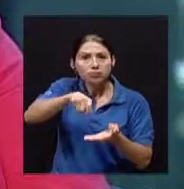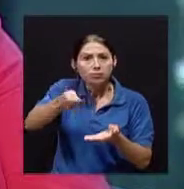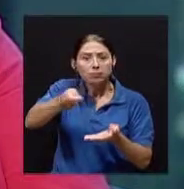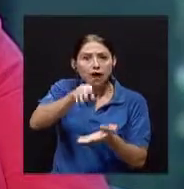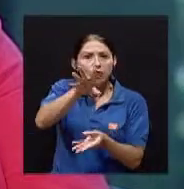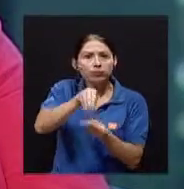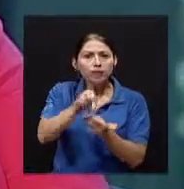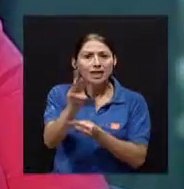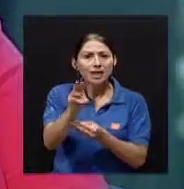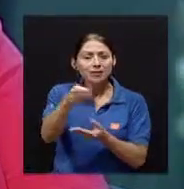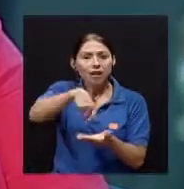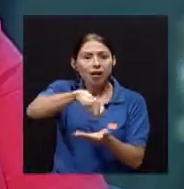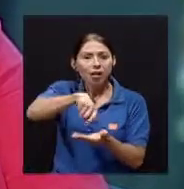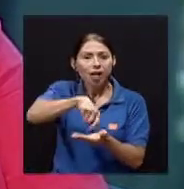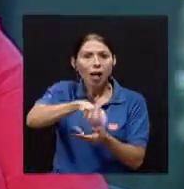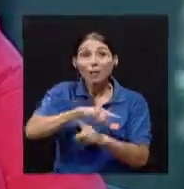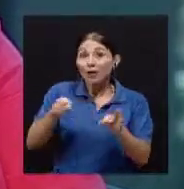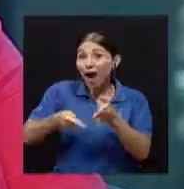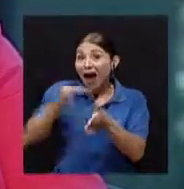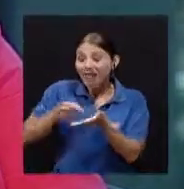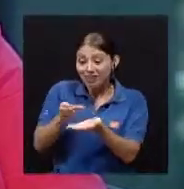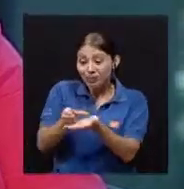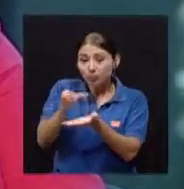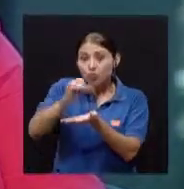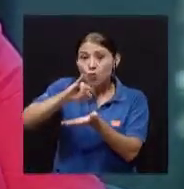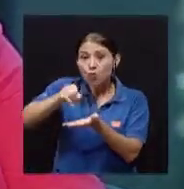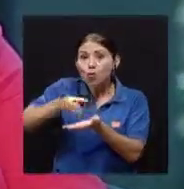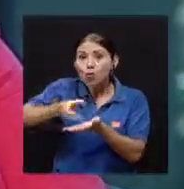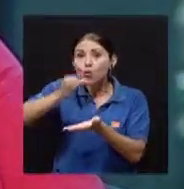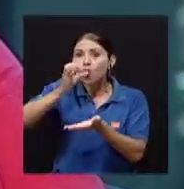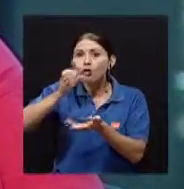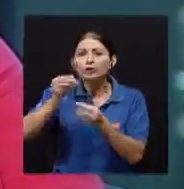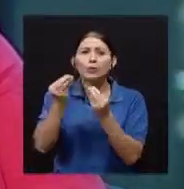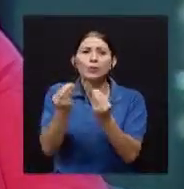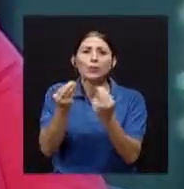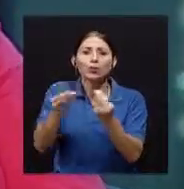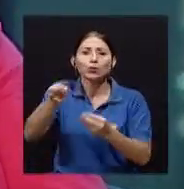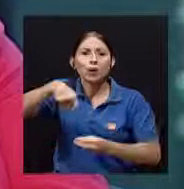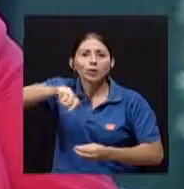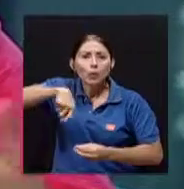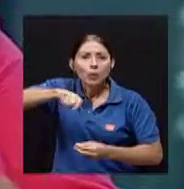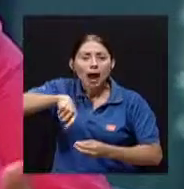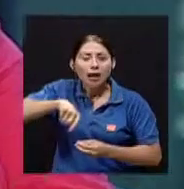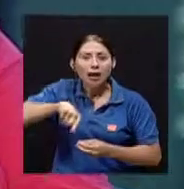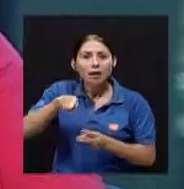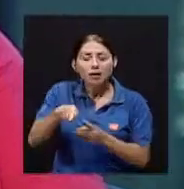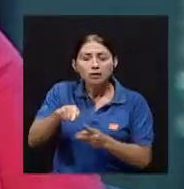hay juguitos que vienen envasados con una gran cantidad de azúcar, por eso gustan mucho, ¿verdad? Y estar